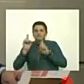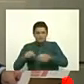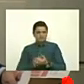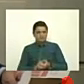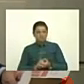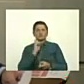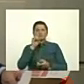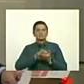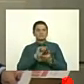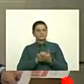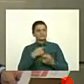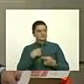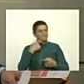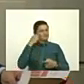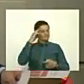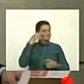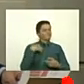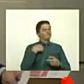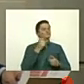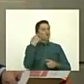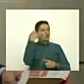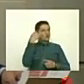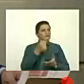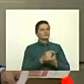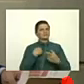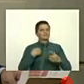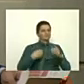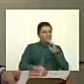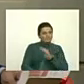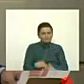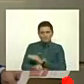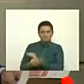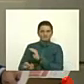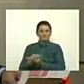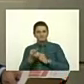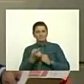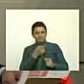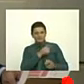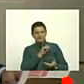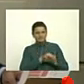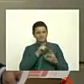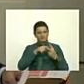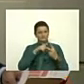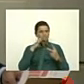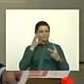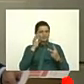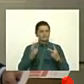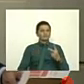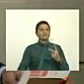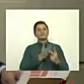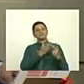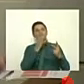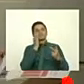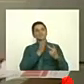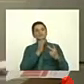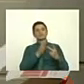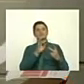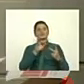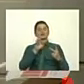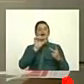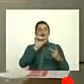grandes artífices de la política de lobby y de entrega de sobornos de Odebrecht y la